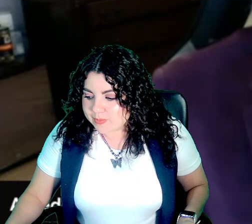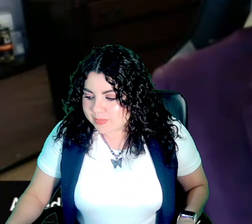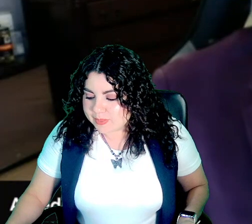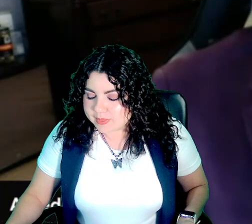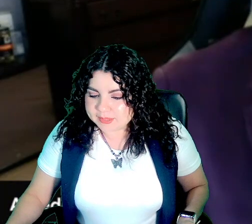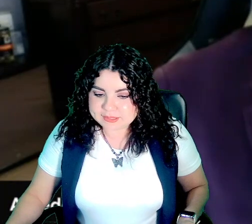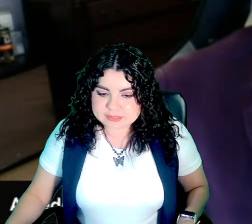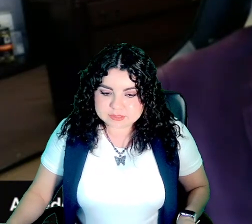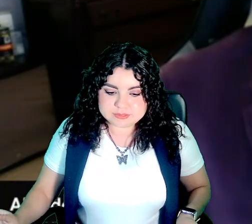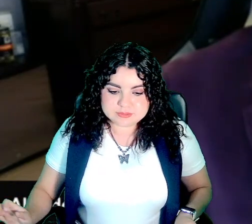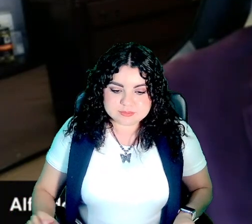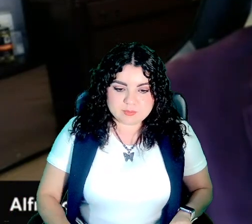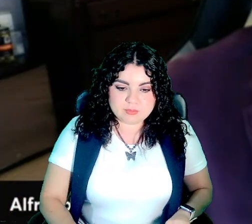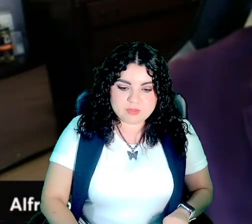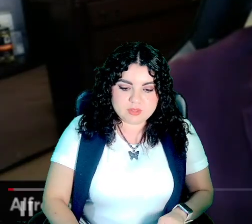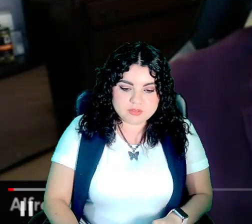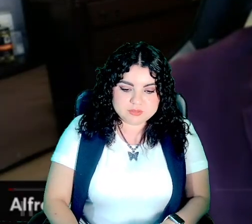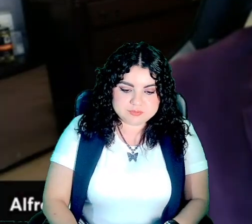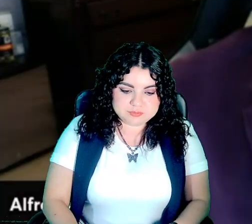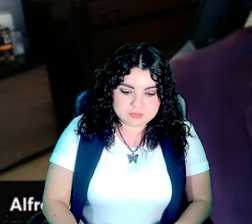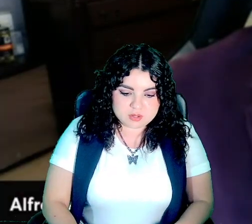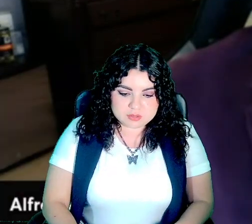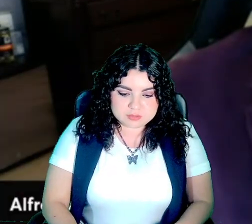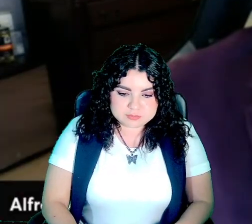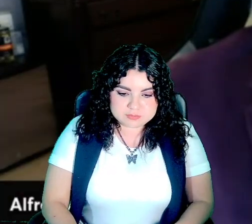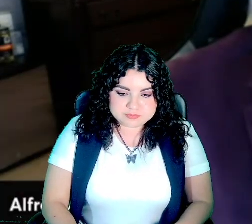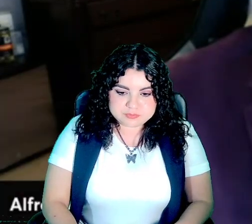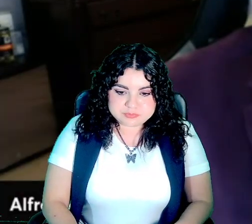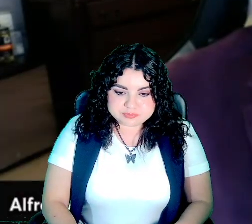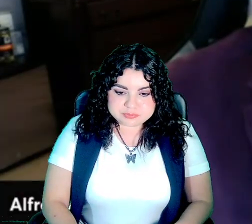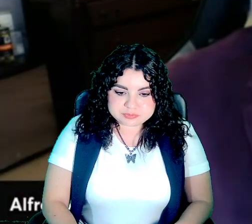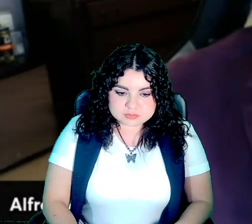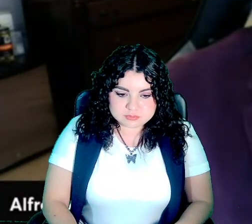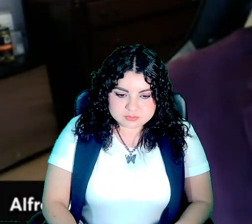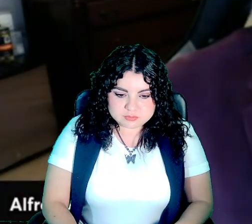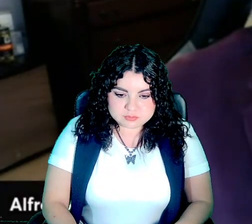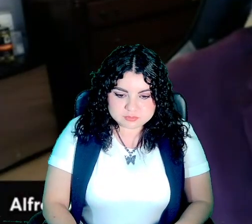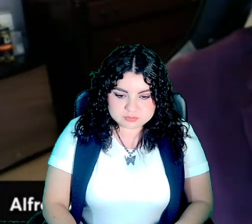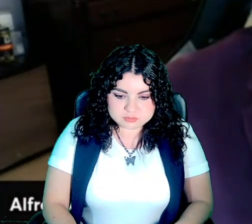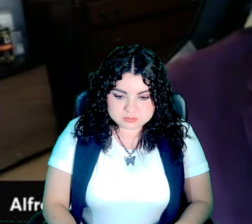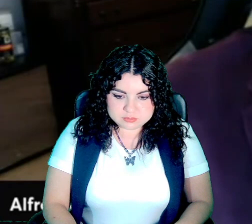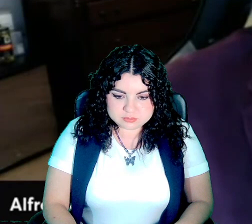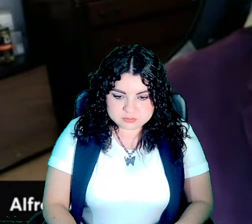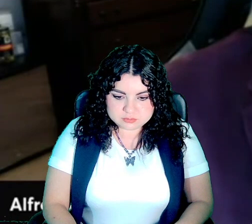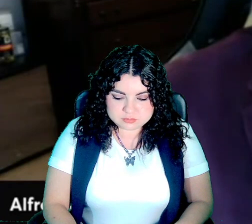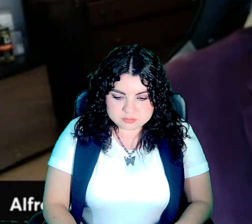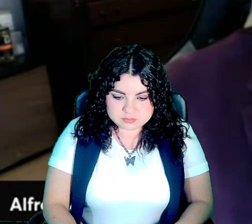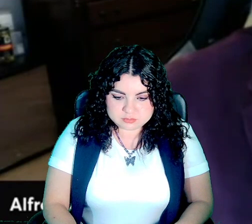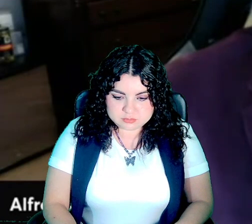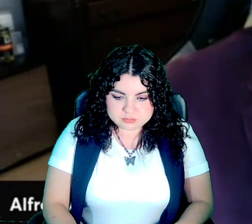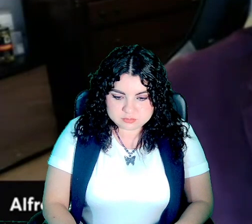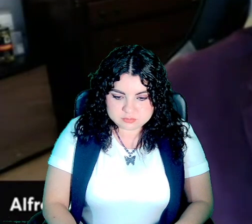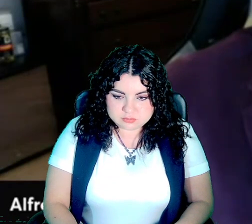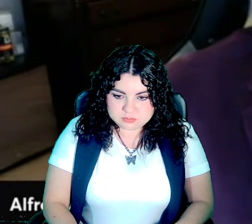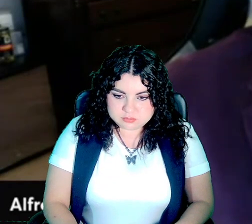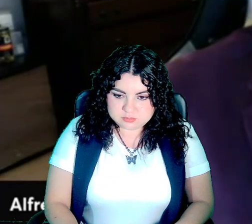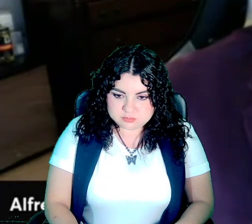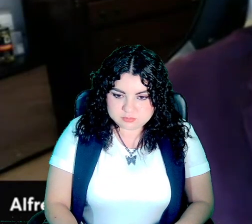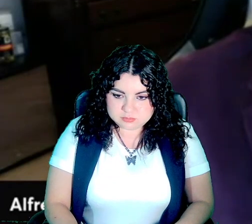y es la crisis alimentaria que ya está, pero que puede tomar pues una